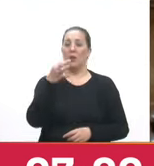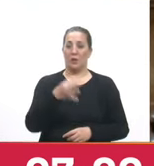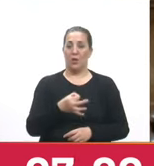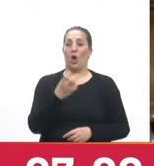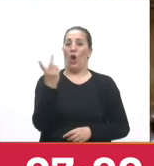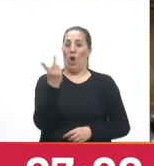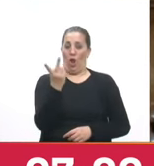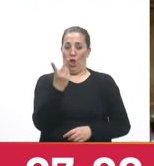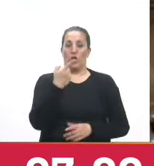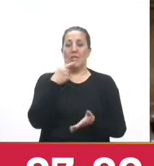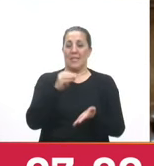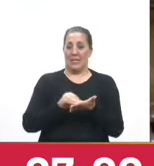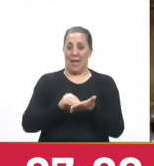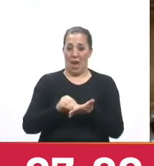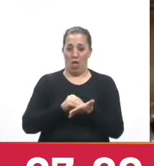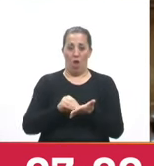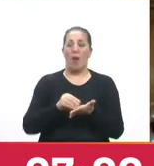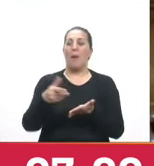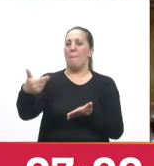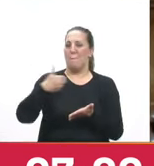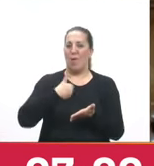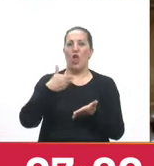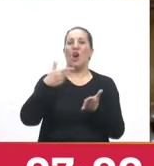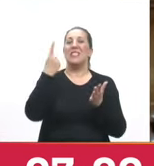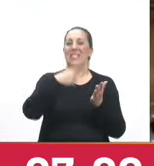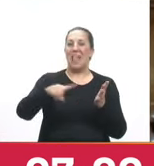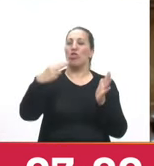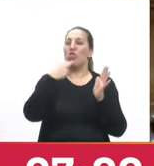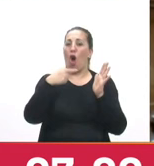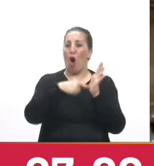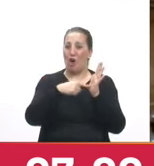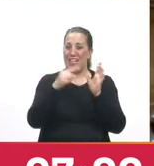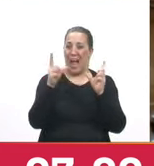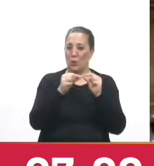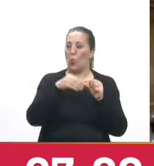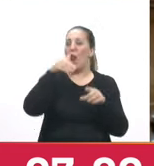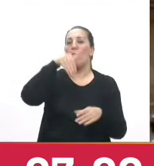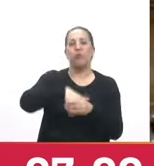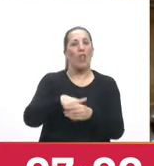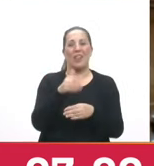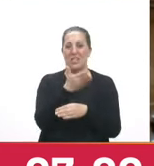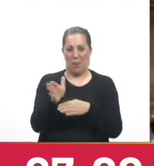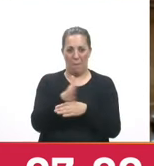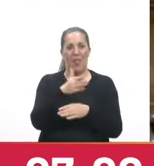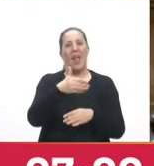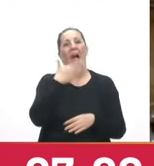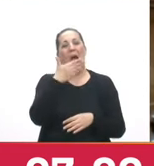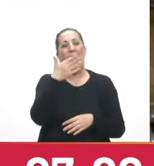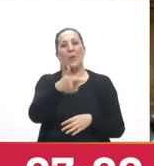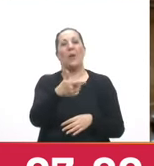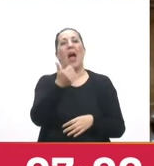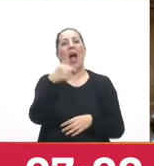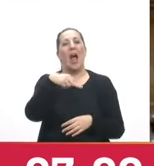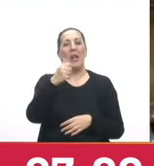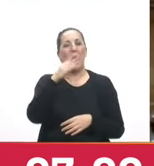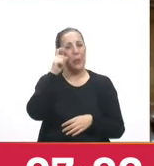blanqueo pasó de 5 a 10 años en lo que hace ap parientes de funcionarios incluyeron la prohibición a hermanos y todos los